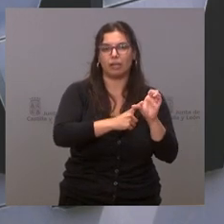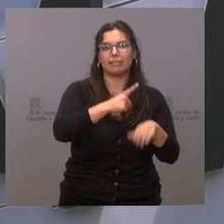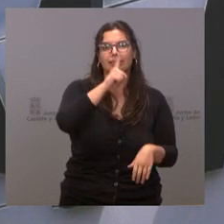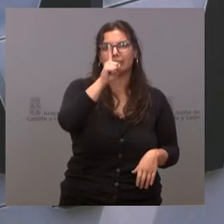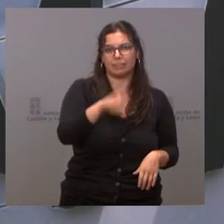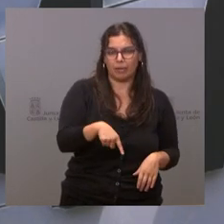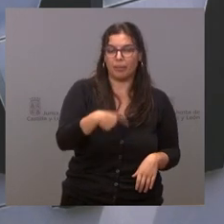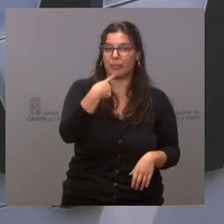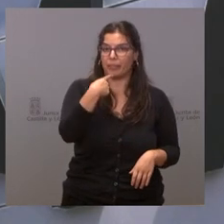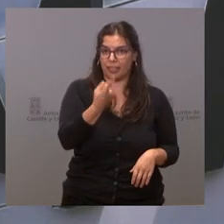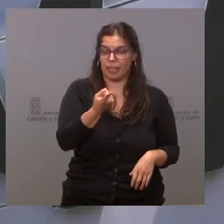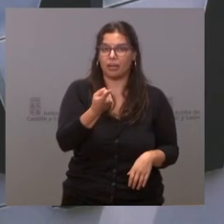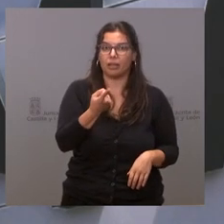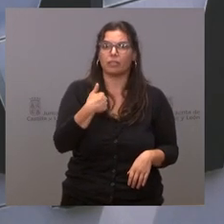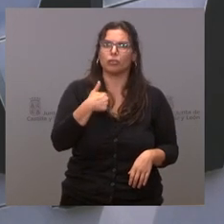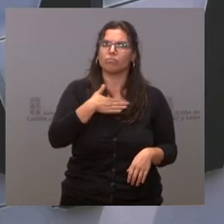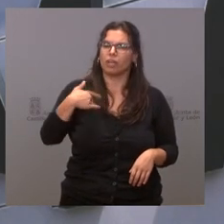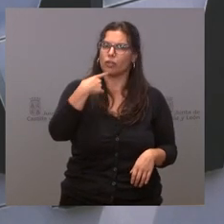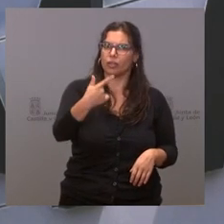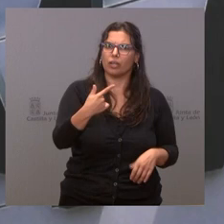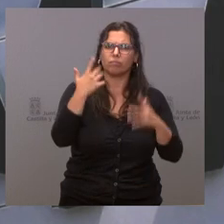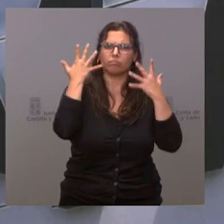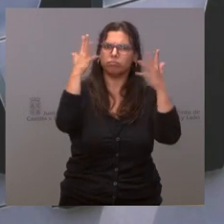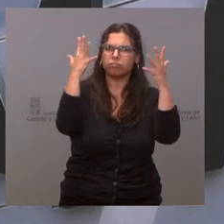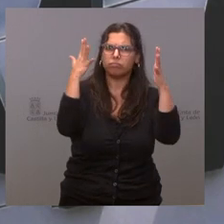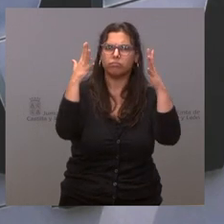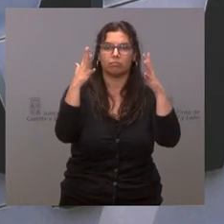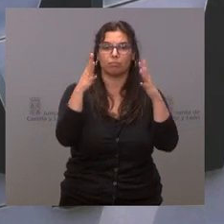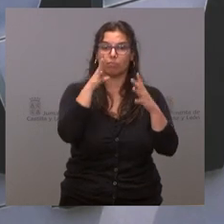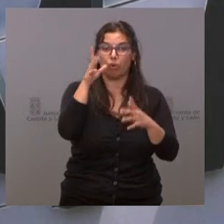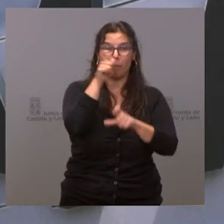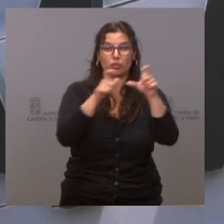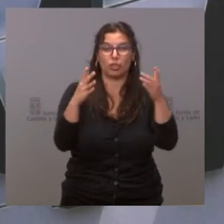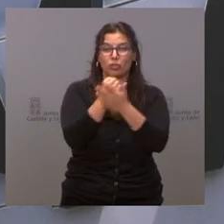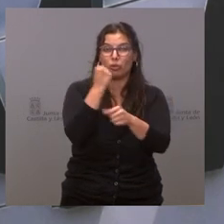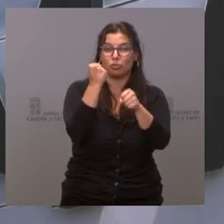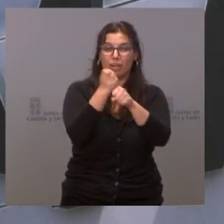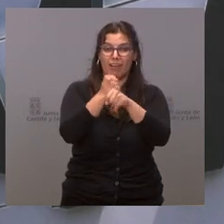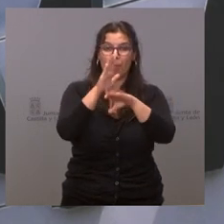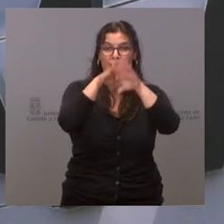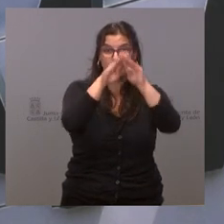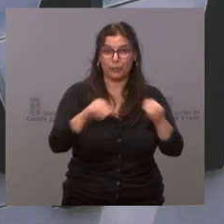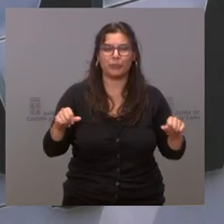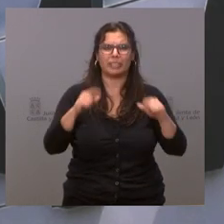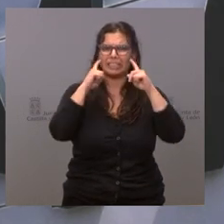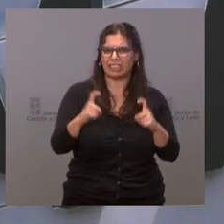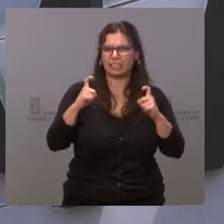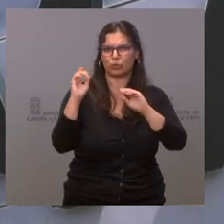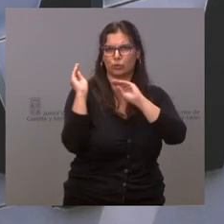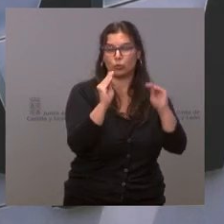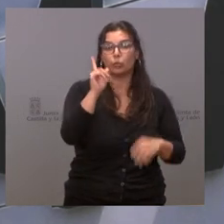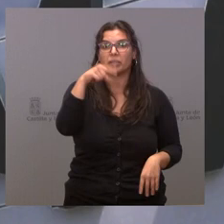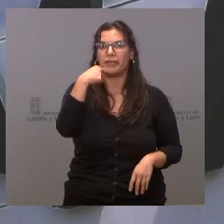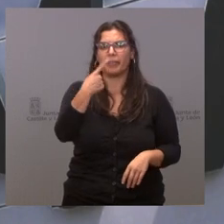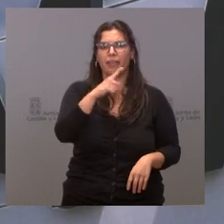decir que quiero aplaudir el esfuerzo de todos los que trabajan en la extinción de incendios y sobre todo poner en valor